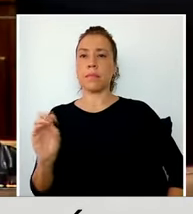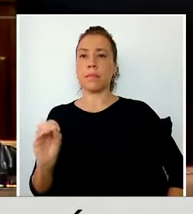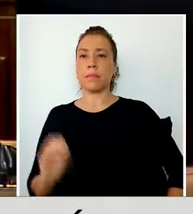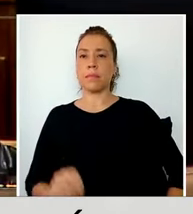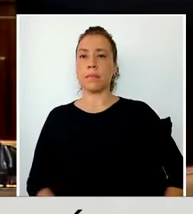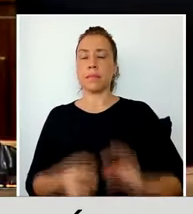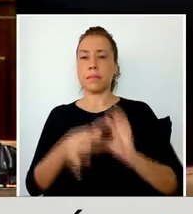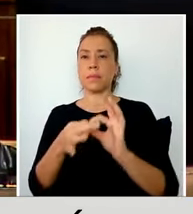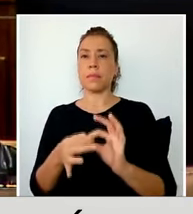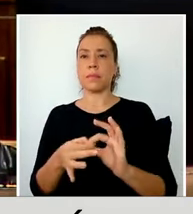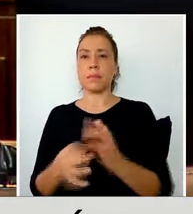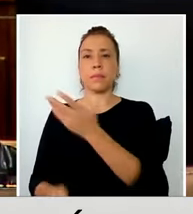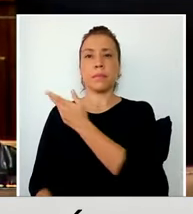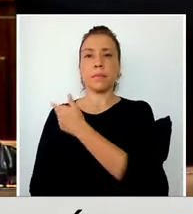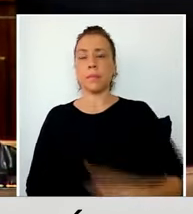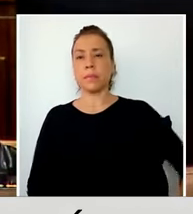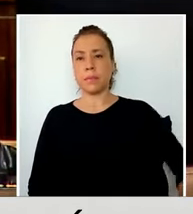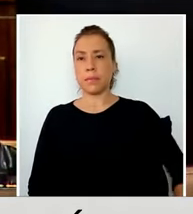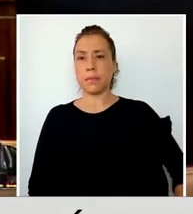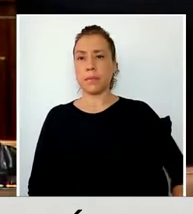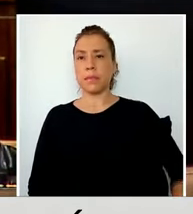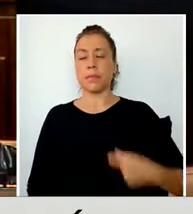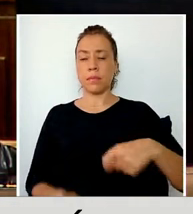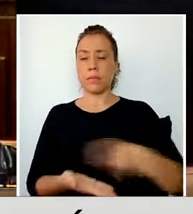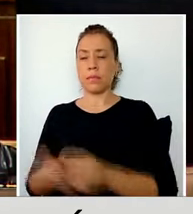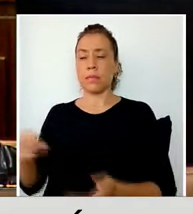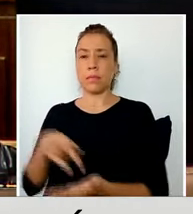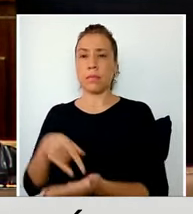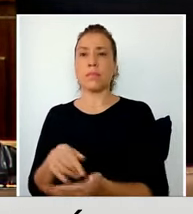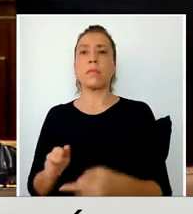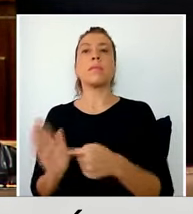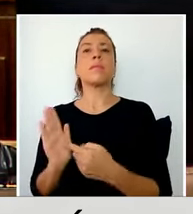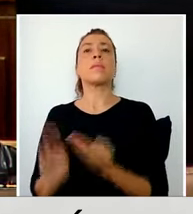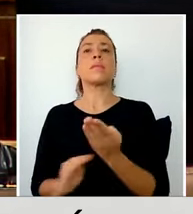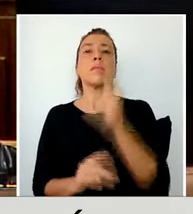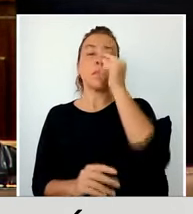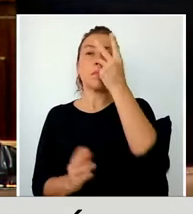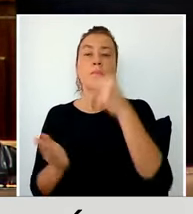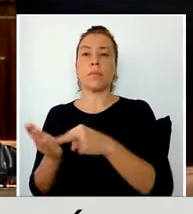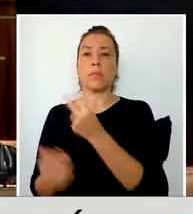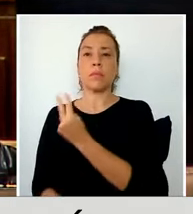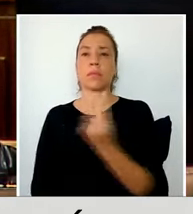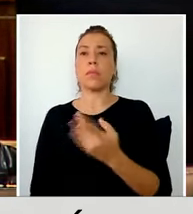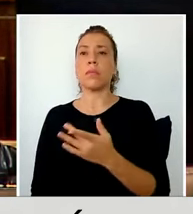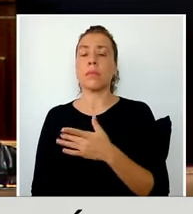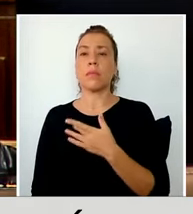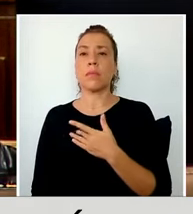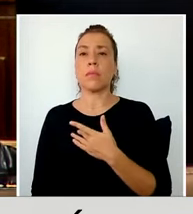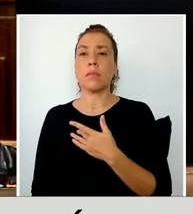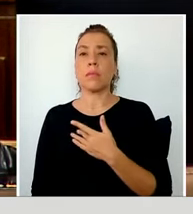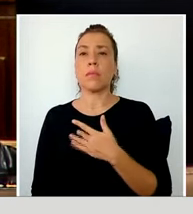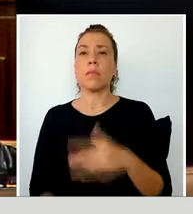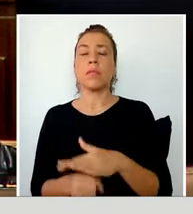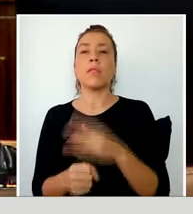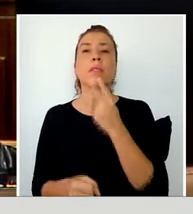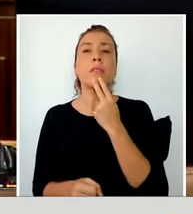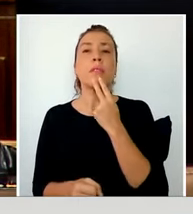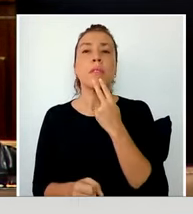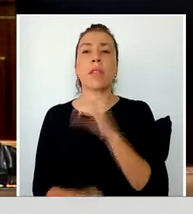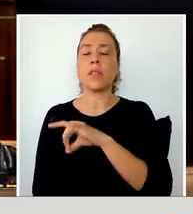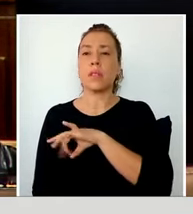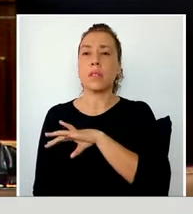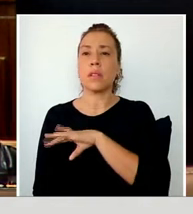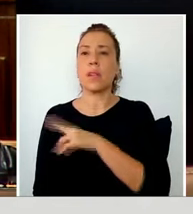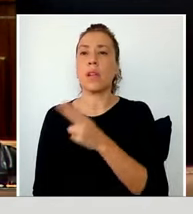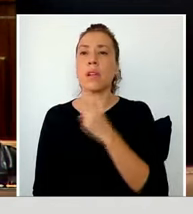presidente presenté esta solicitud en octubre del 2022 y Lamentablemente las condiciones de vida de los chilenos que viven con una